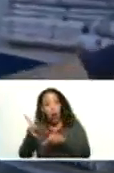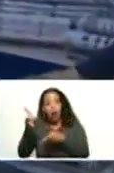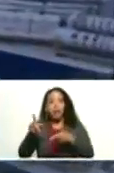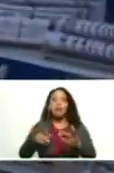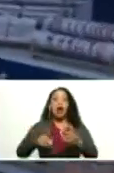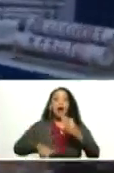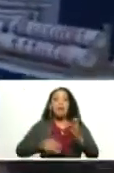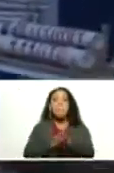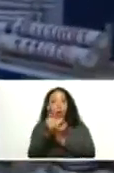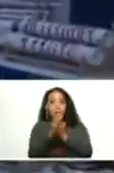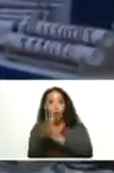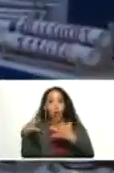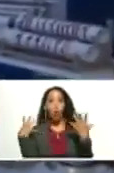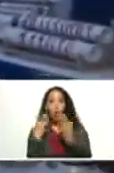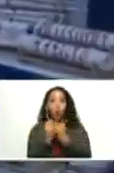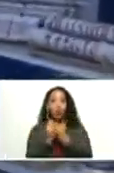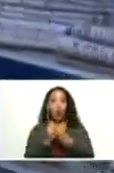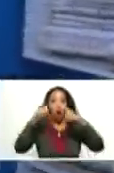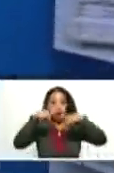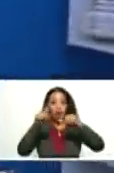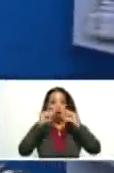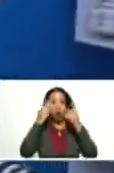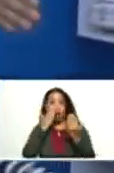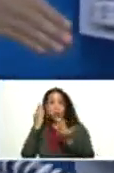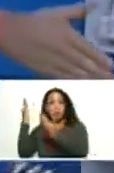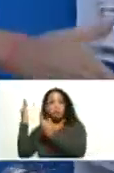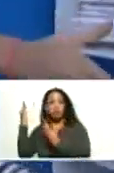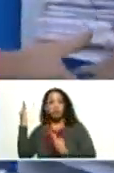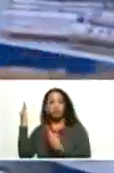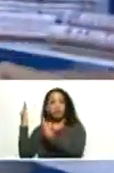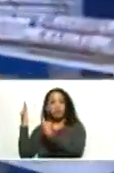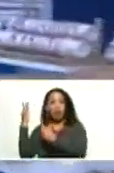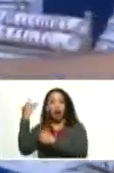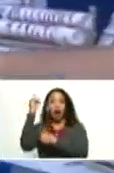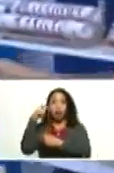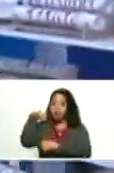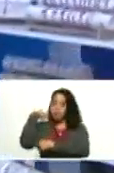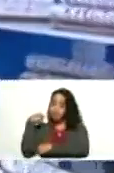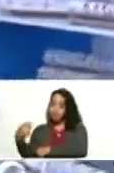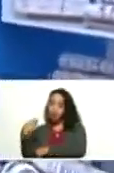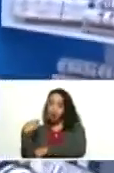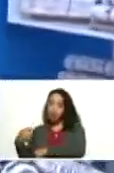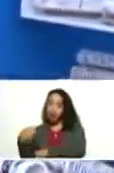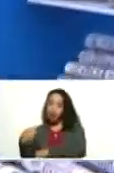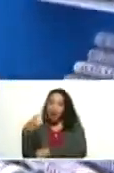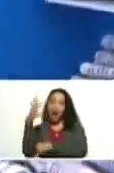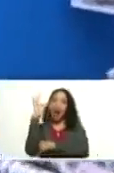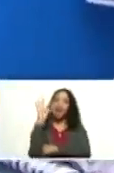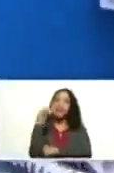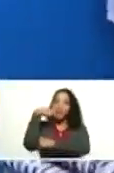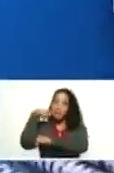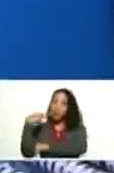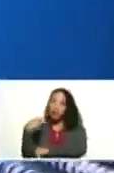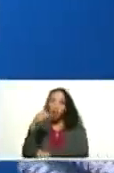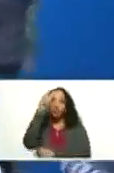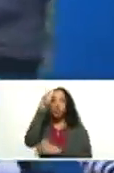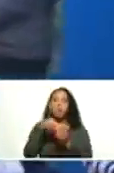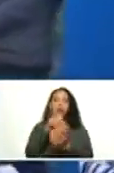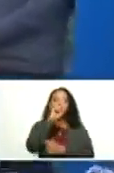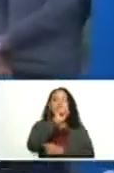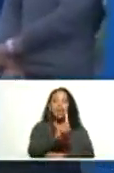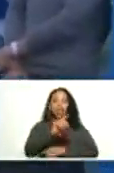Aquí en La Guaira, presidente, para que usted tenga cuenta de esta dimensión, han recibido financiamiento, la F del financiamiento,